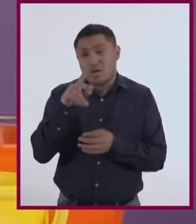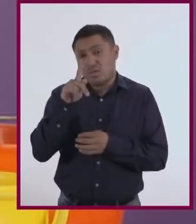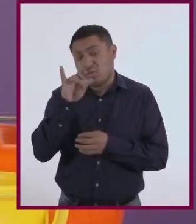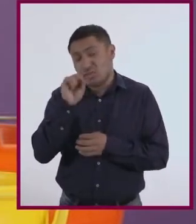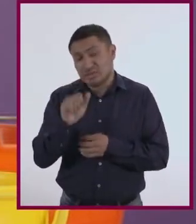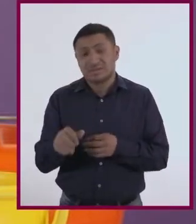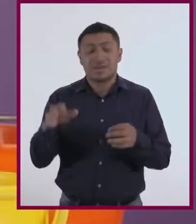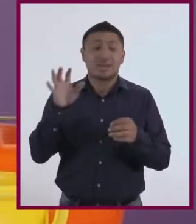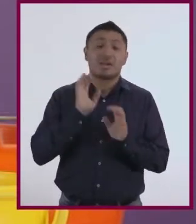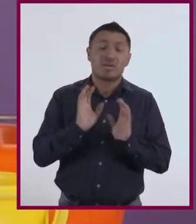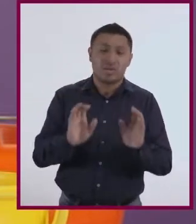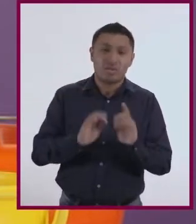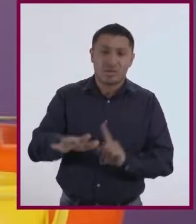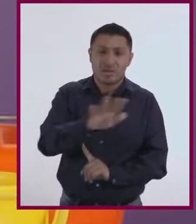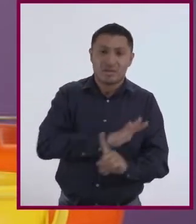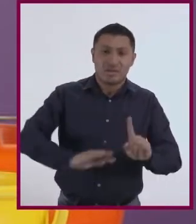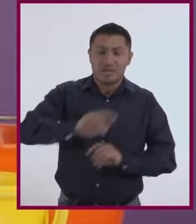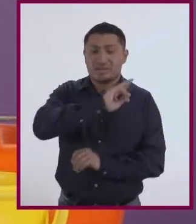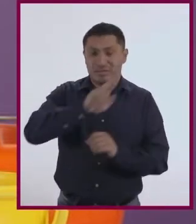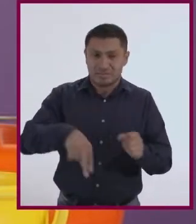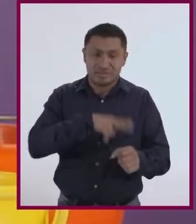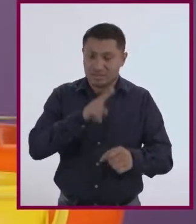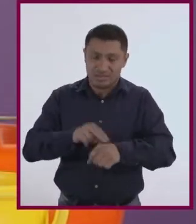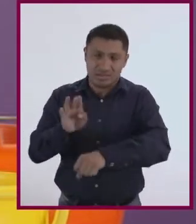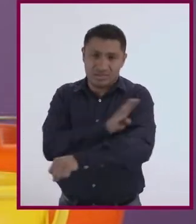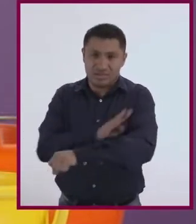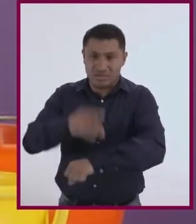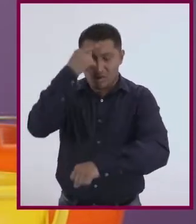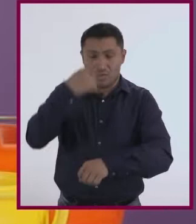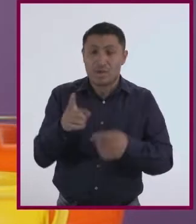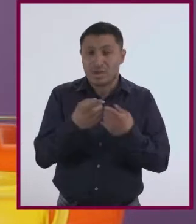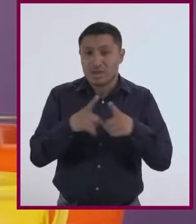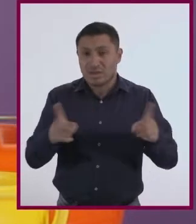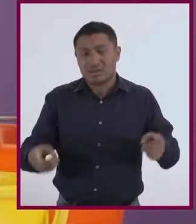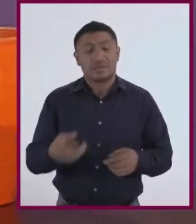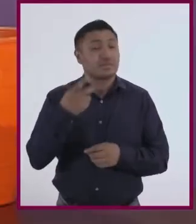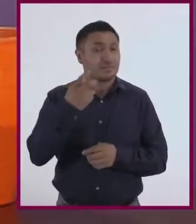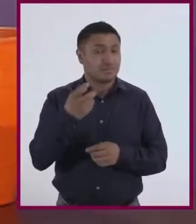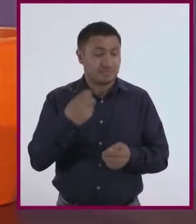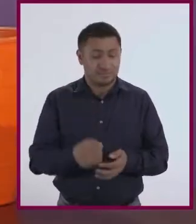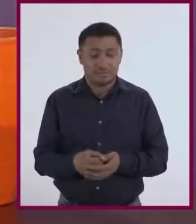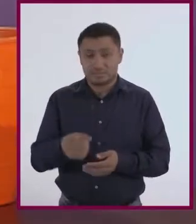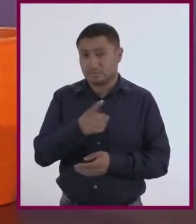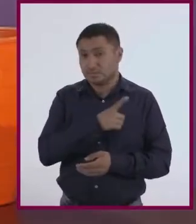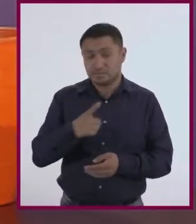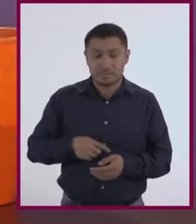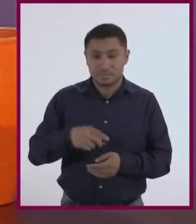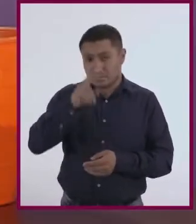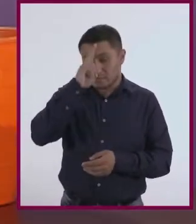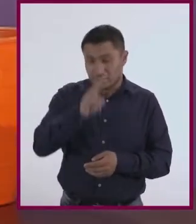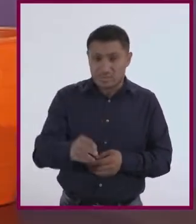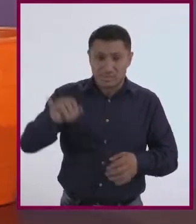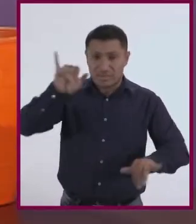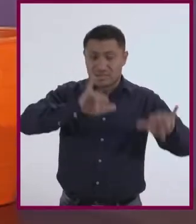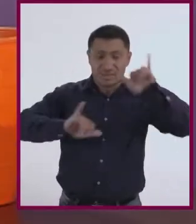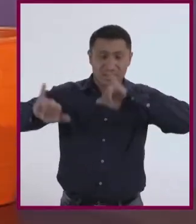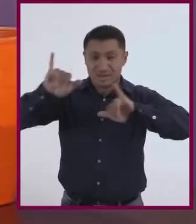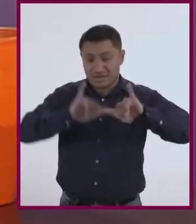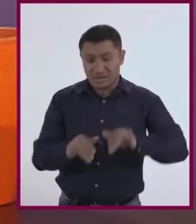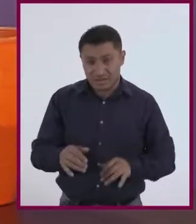las condiciones ambientales naturalmente favorables para el desarrollo de estos organismos. Se debe impedir el uso de